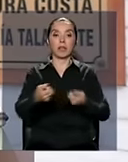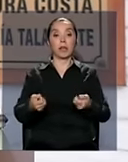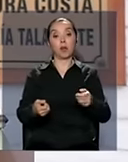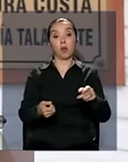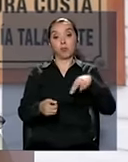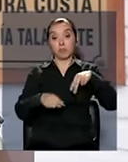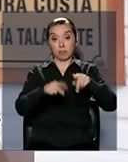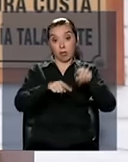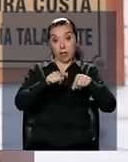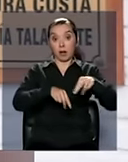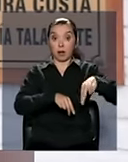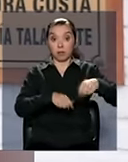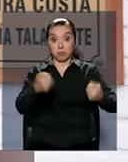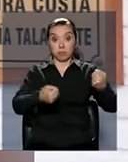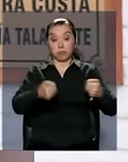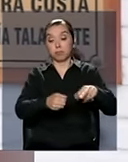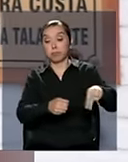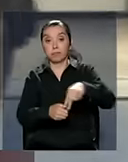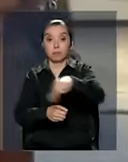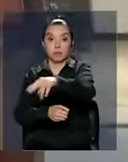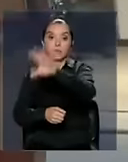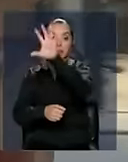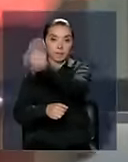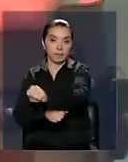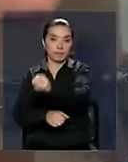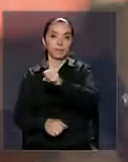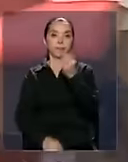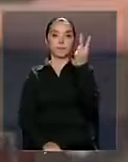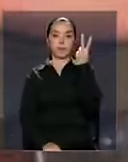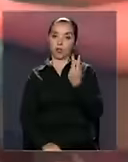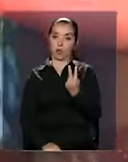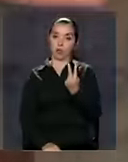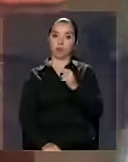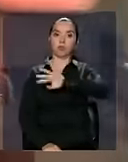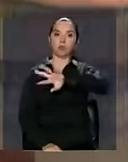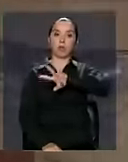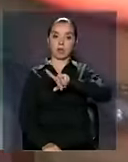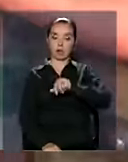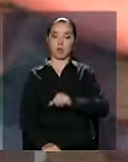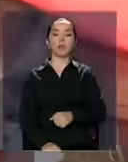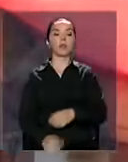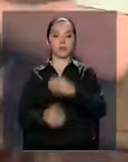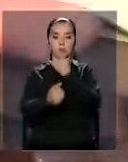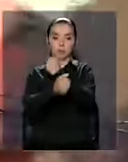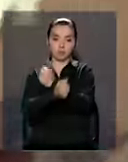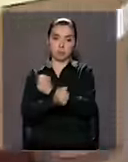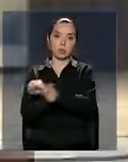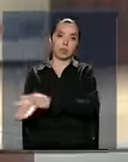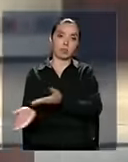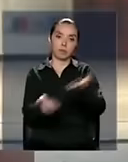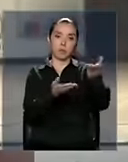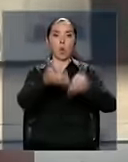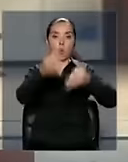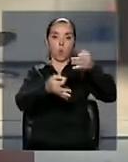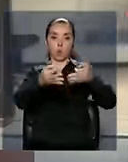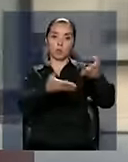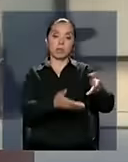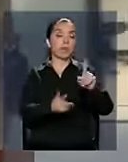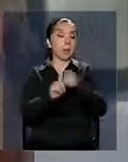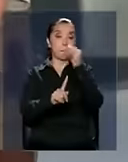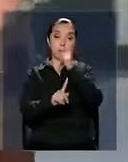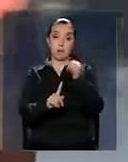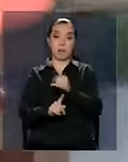personal procediera a la detención de ellos. Dos de los delincuentes fueron detenidos y pasados a disposición de la justicia, pero no es primera